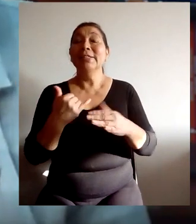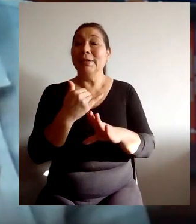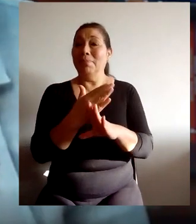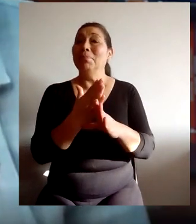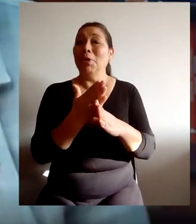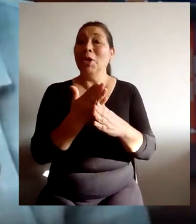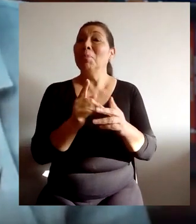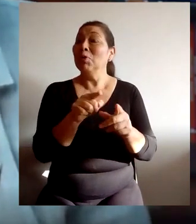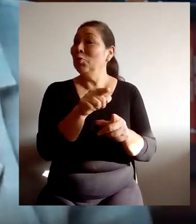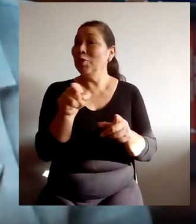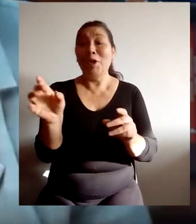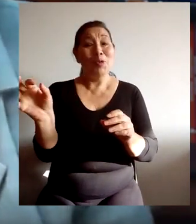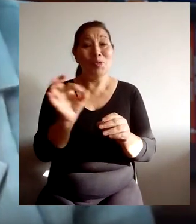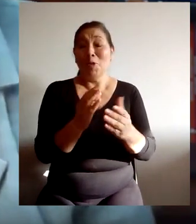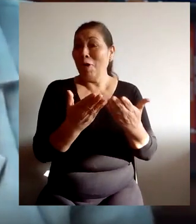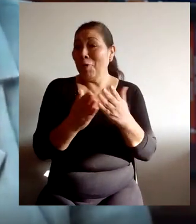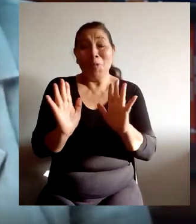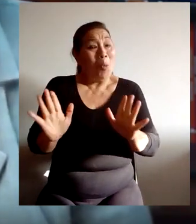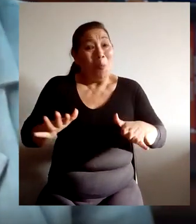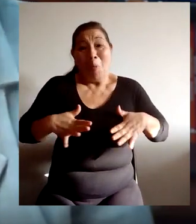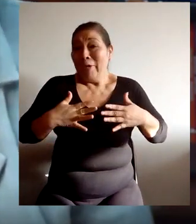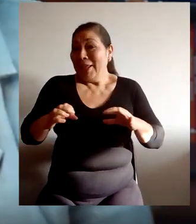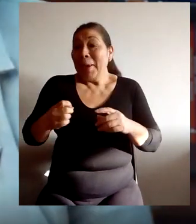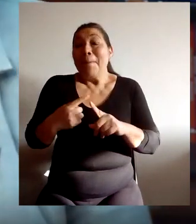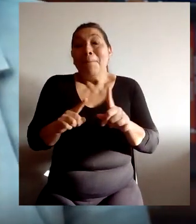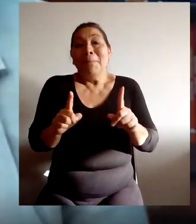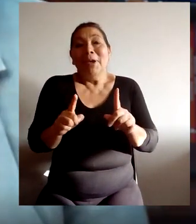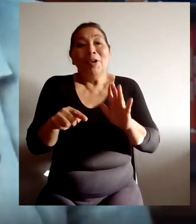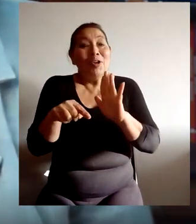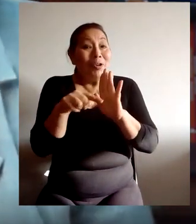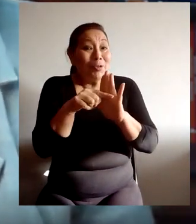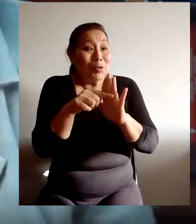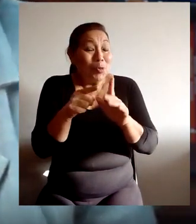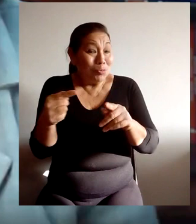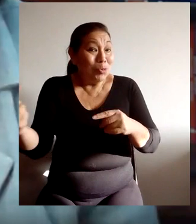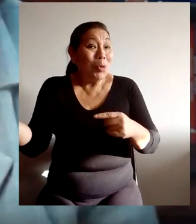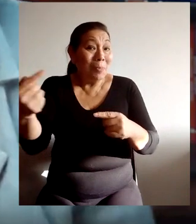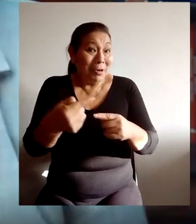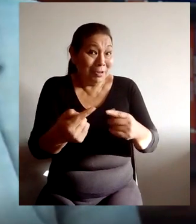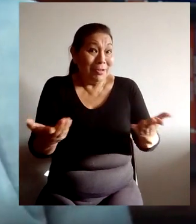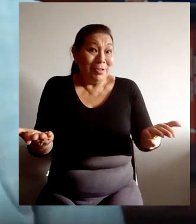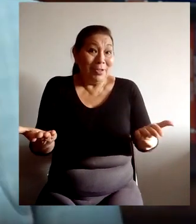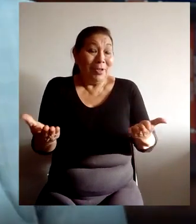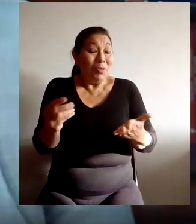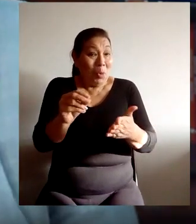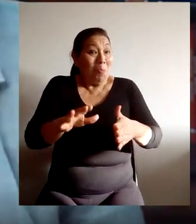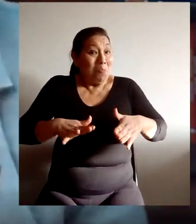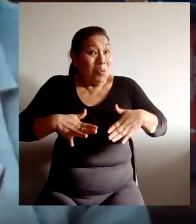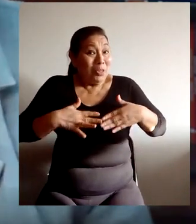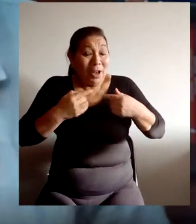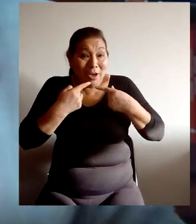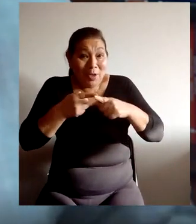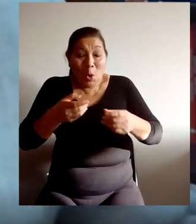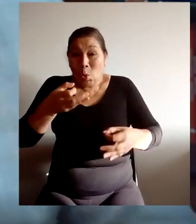le negaría su posibilidad de pronunciarse jurídicamente. Lo voy a dejar ahí, señor abogado, por razones de tiempo.